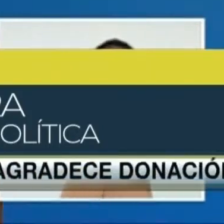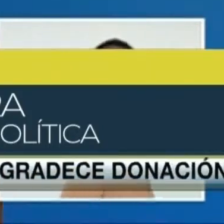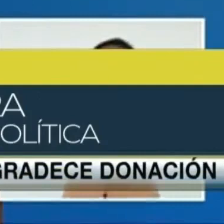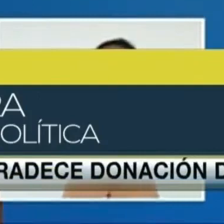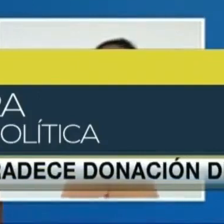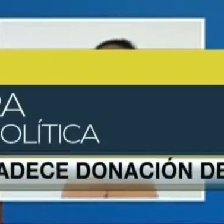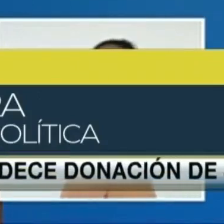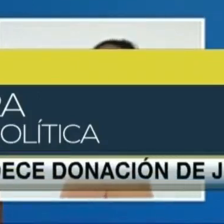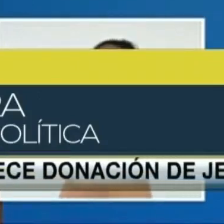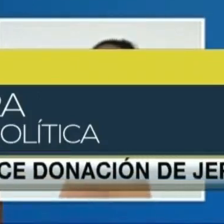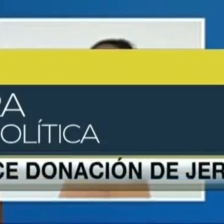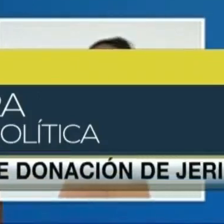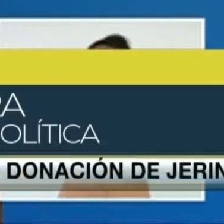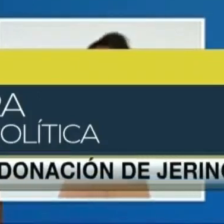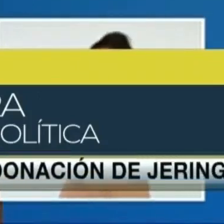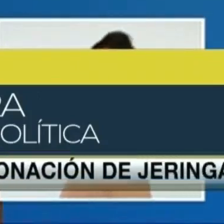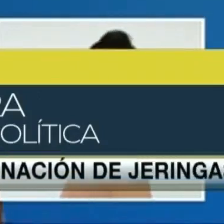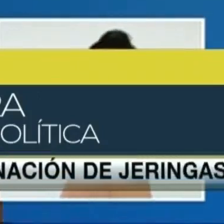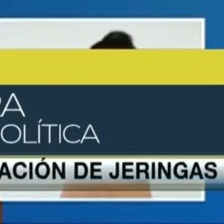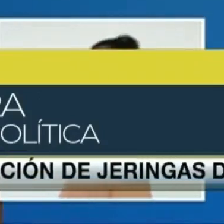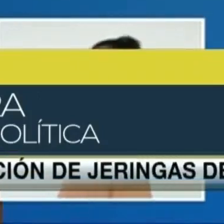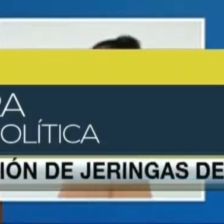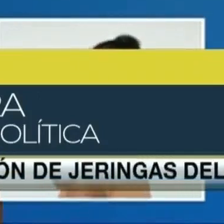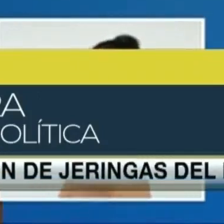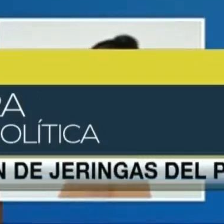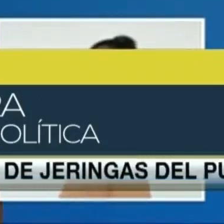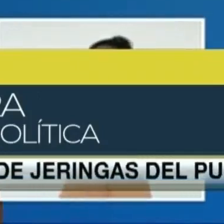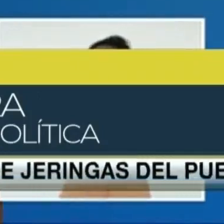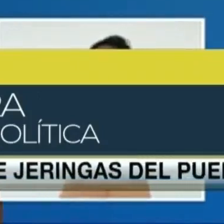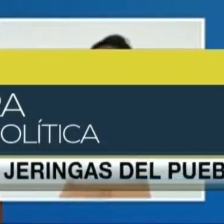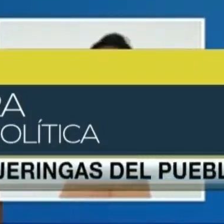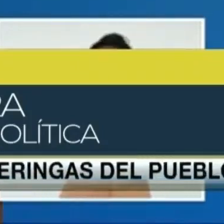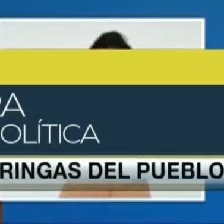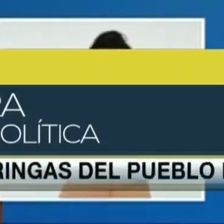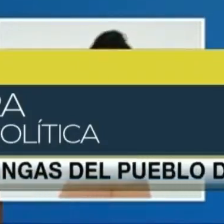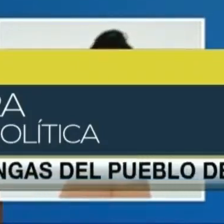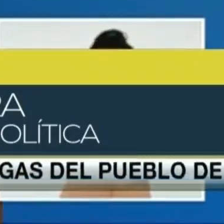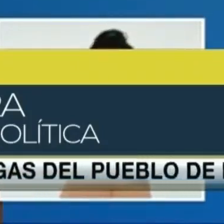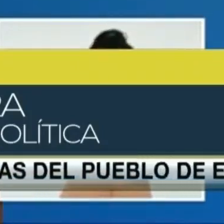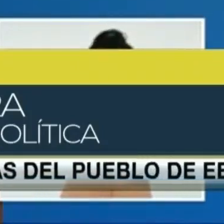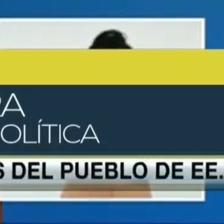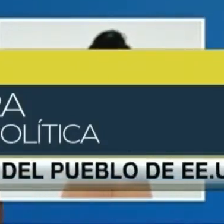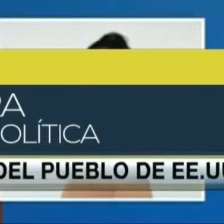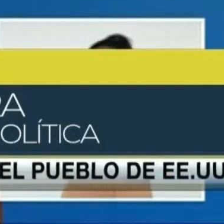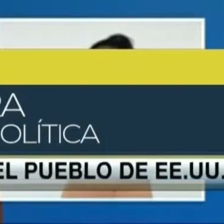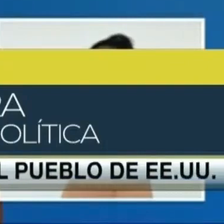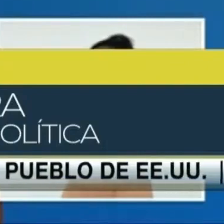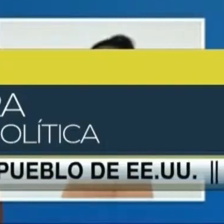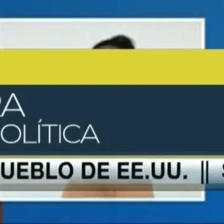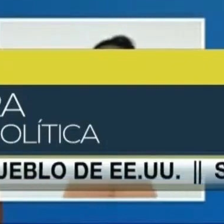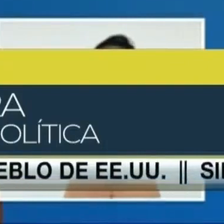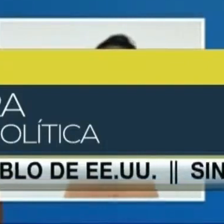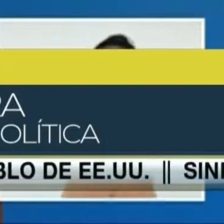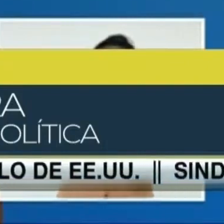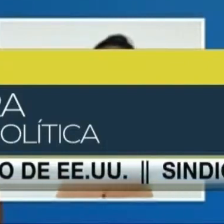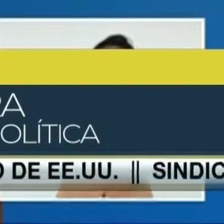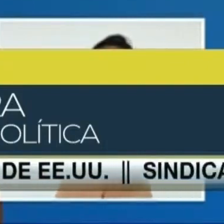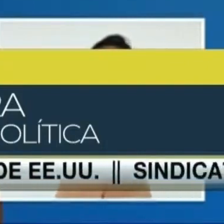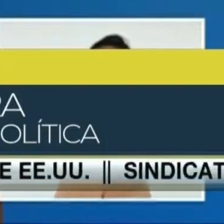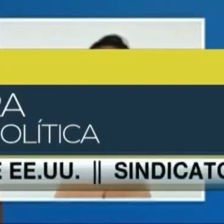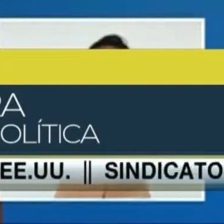Oriental, alguno también de Europa Occidental, y contra países latinoamericanos,